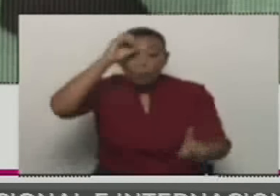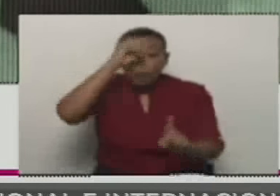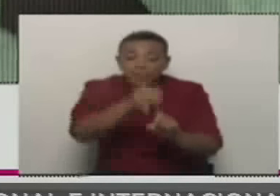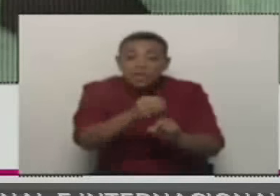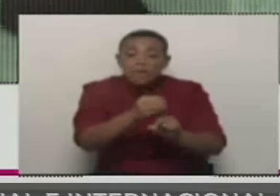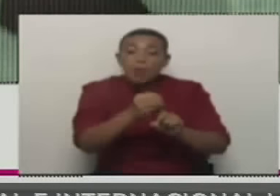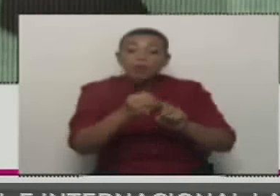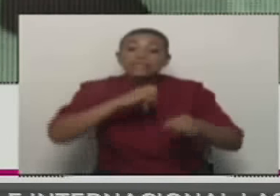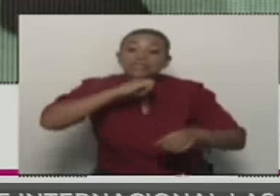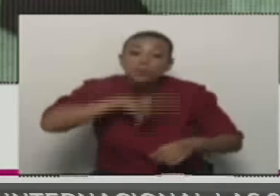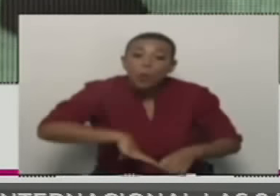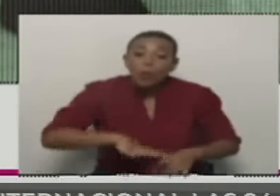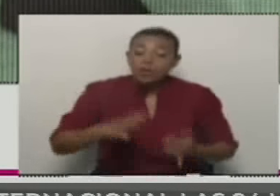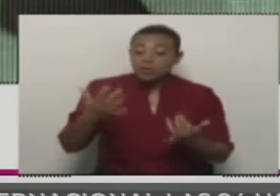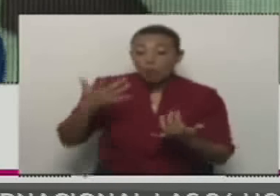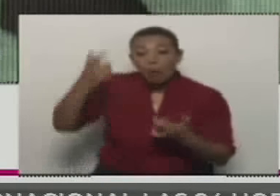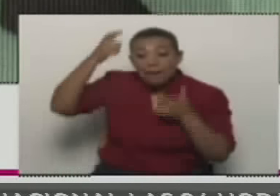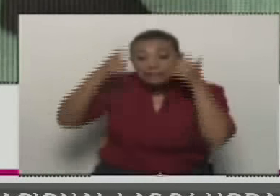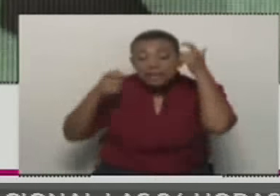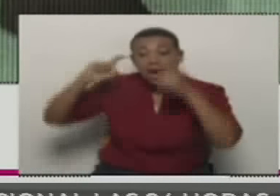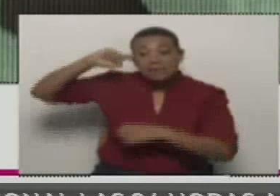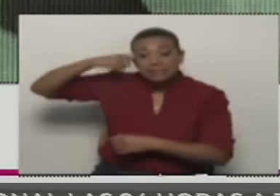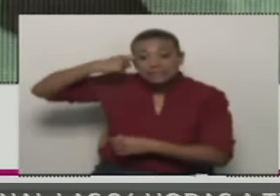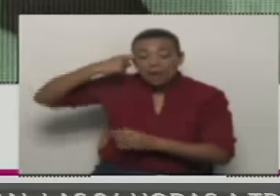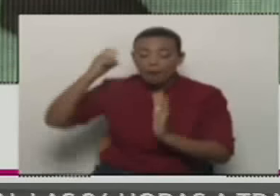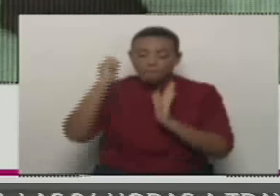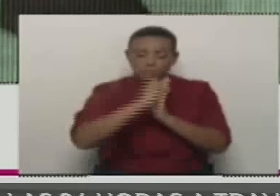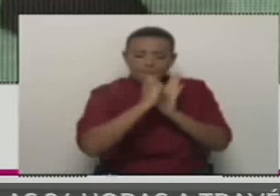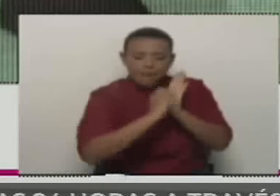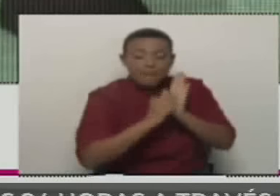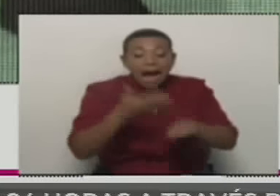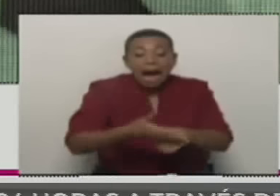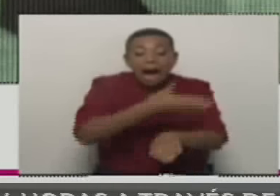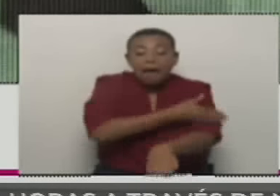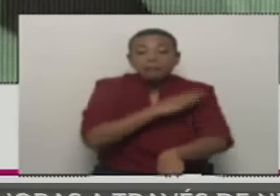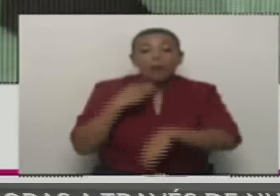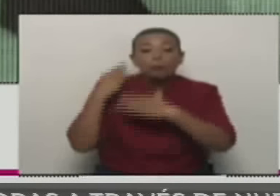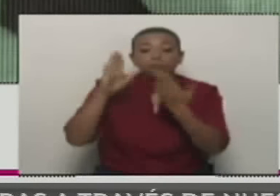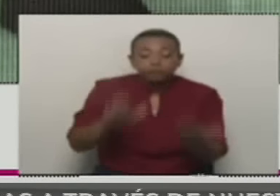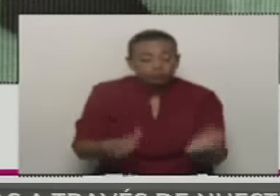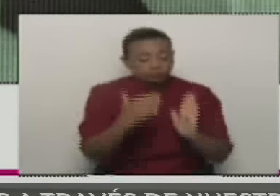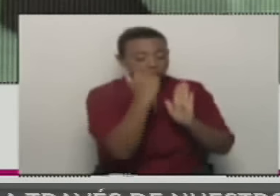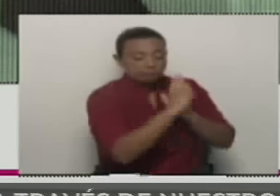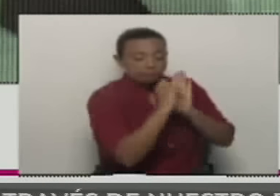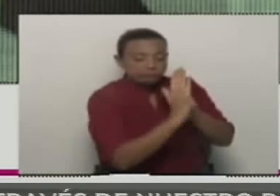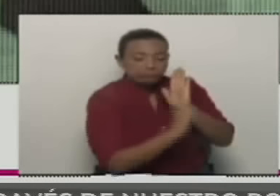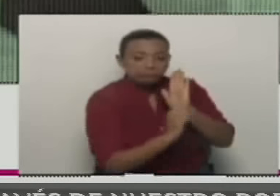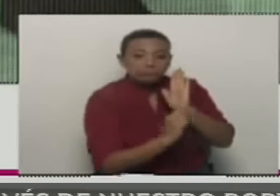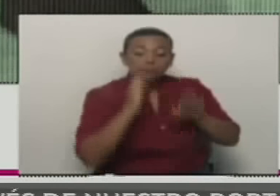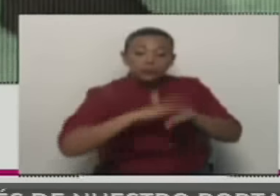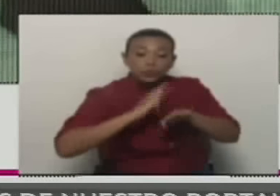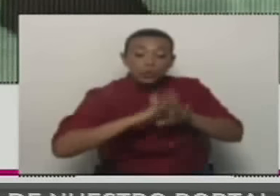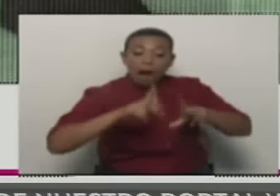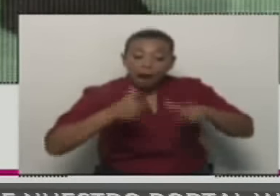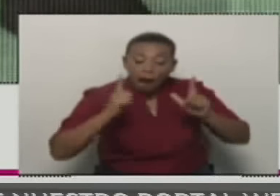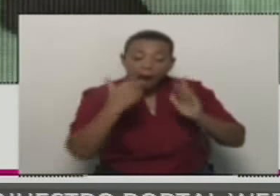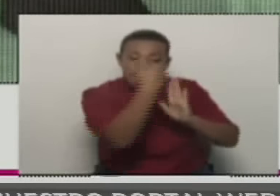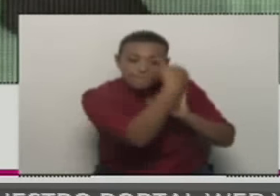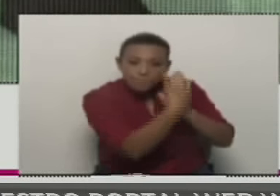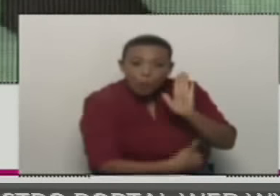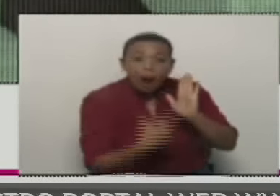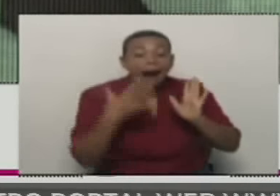redactados y dejados como legado por el comandante Hugo Chávez, con la actualización a